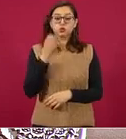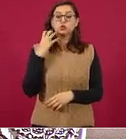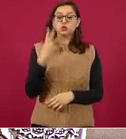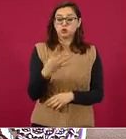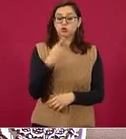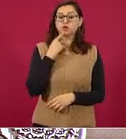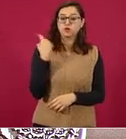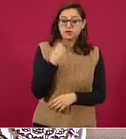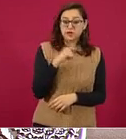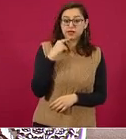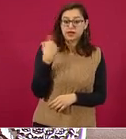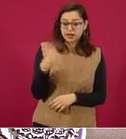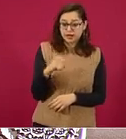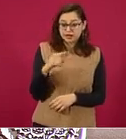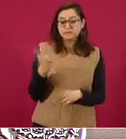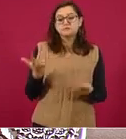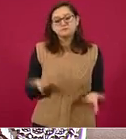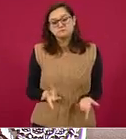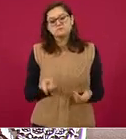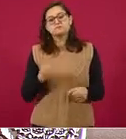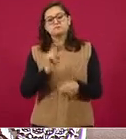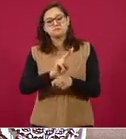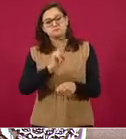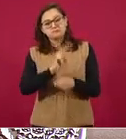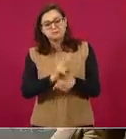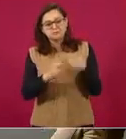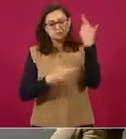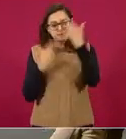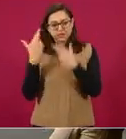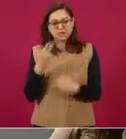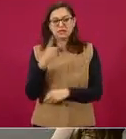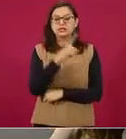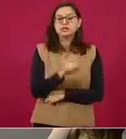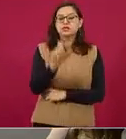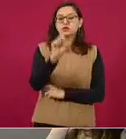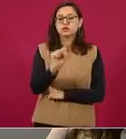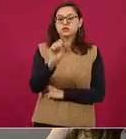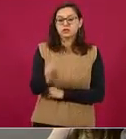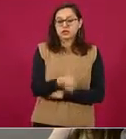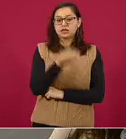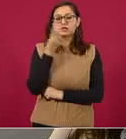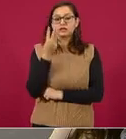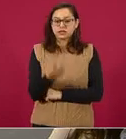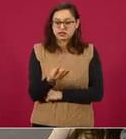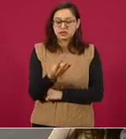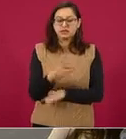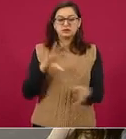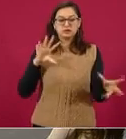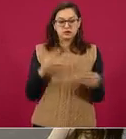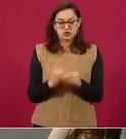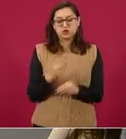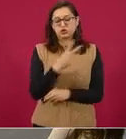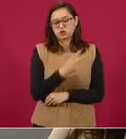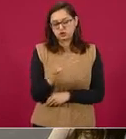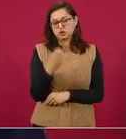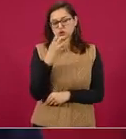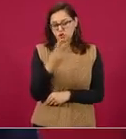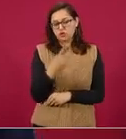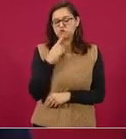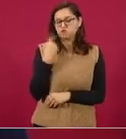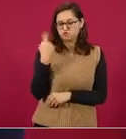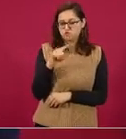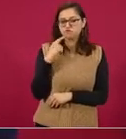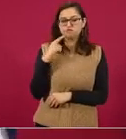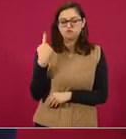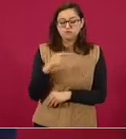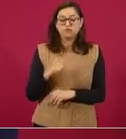las verificaciones o visitas fueron 163 para corresponder a estas 204 quejas o denuncias.